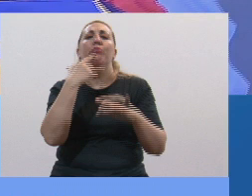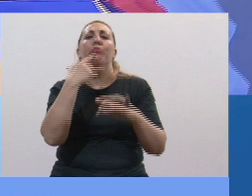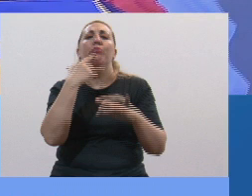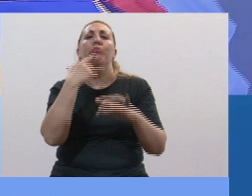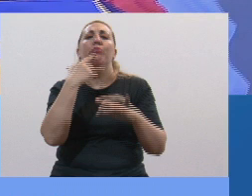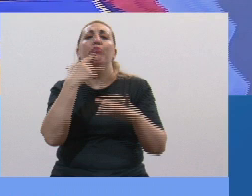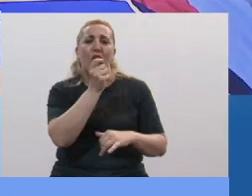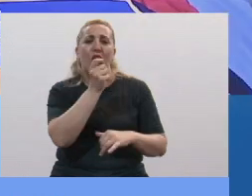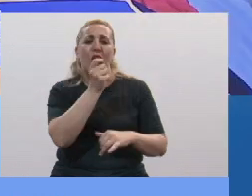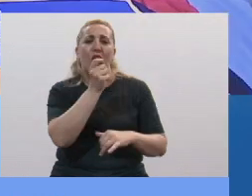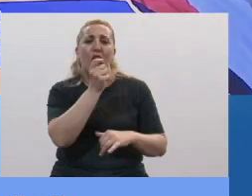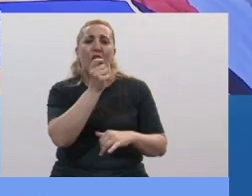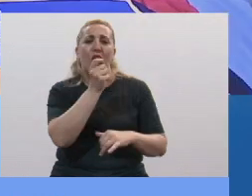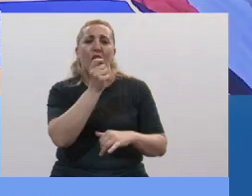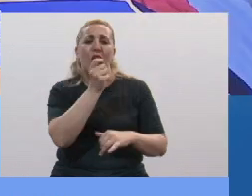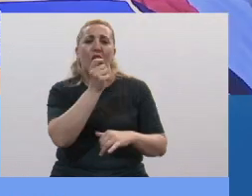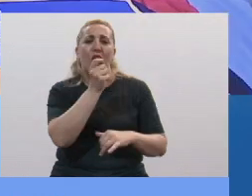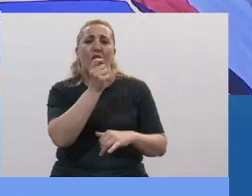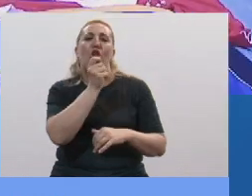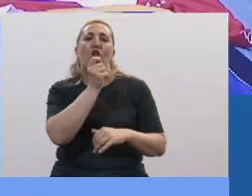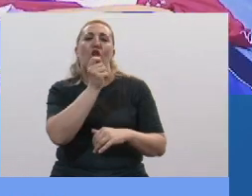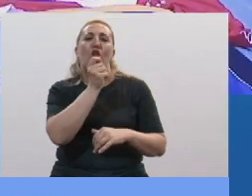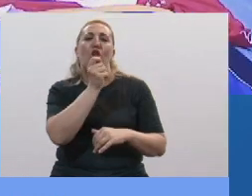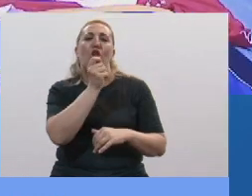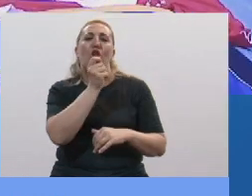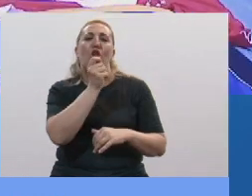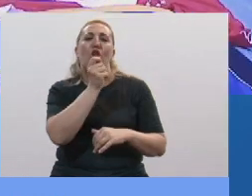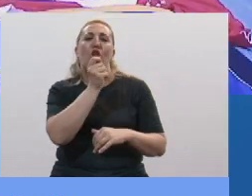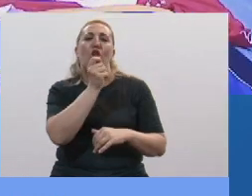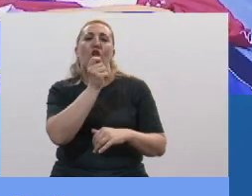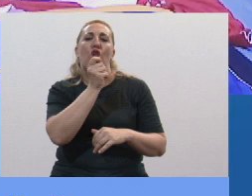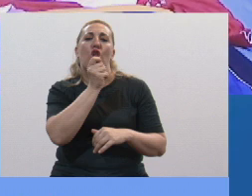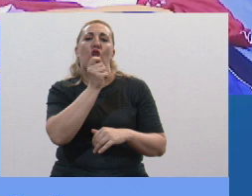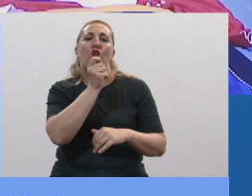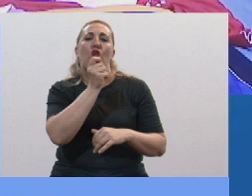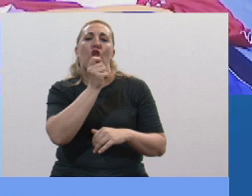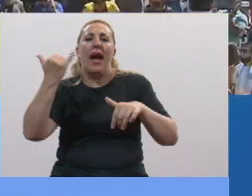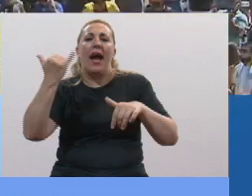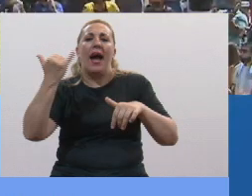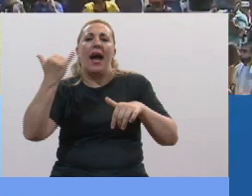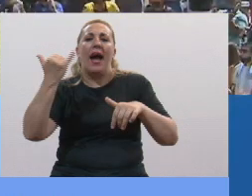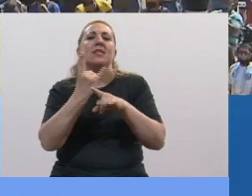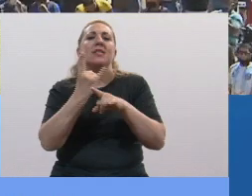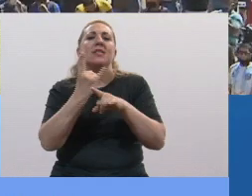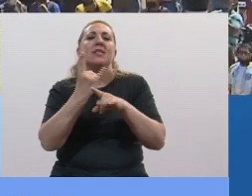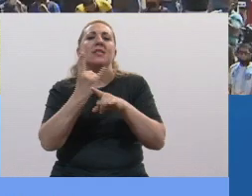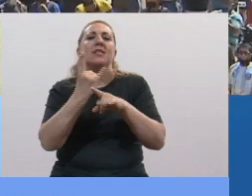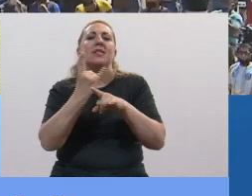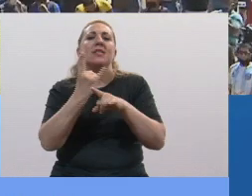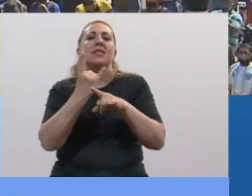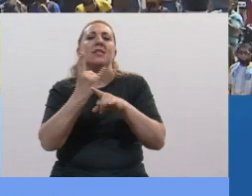periodistas, estos que forman parte de esa sociedad odiadora